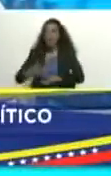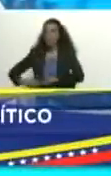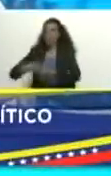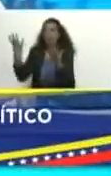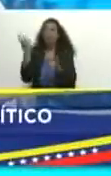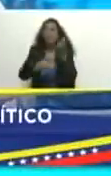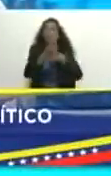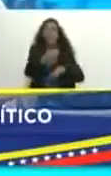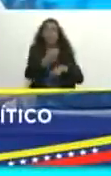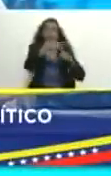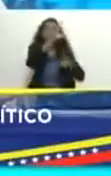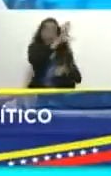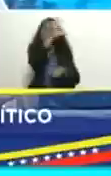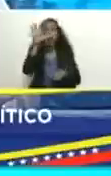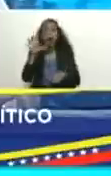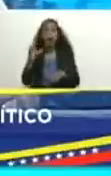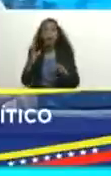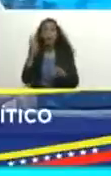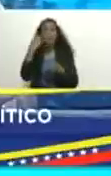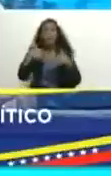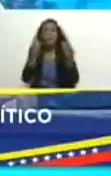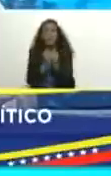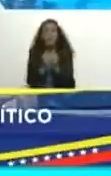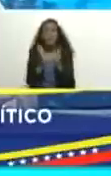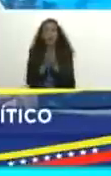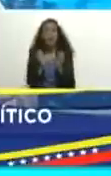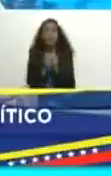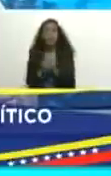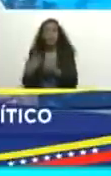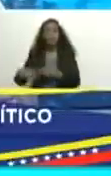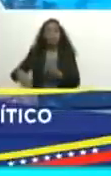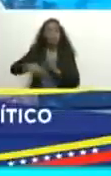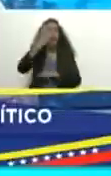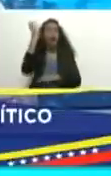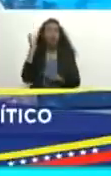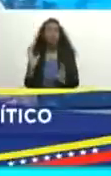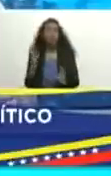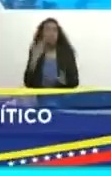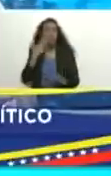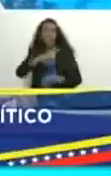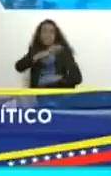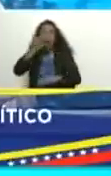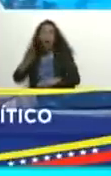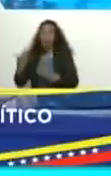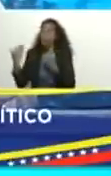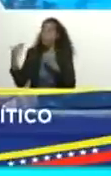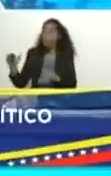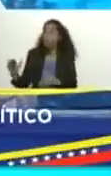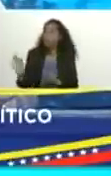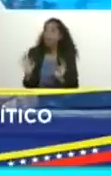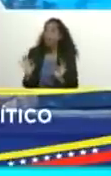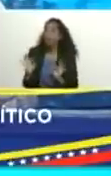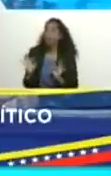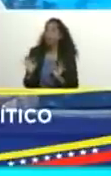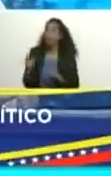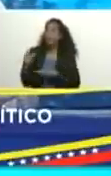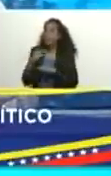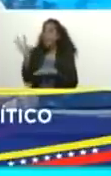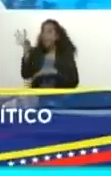incontrovertiblemente venezolano del Delta de la Macuro y en mar no delimitado de la